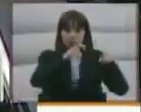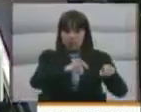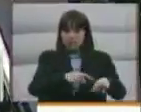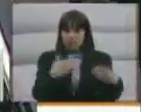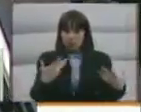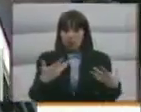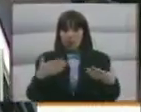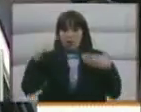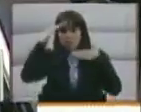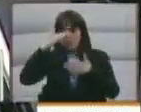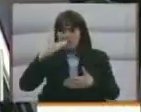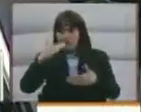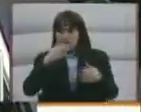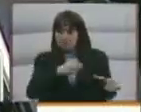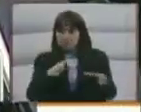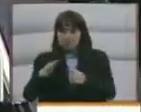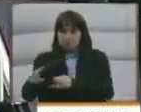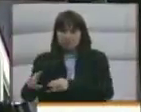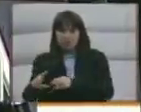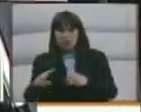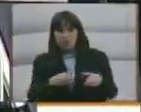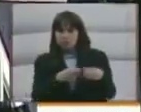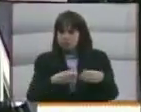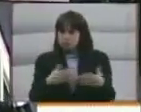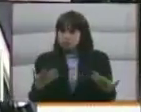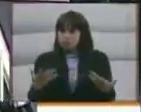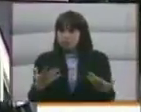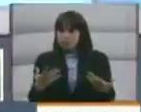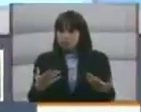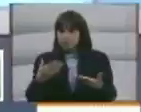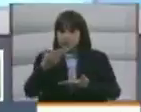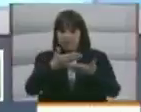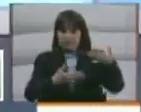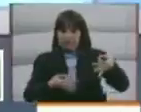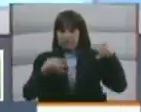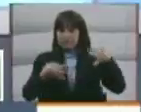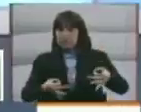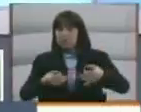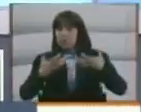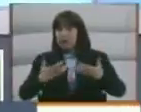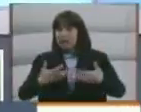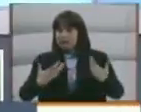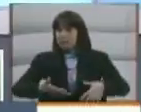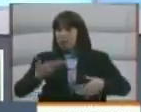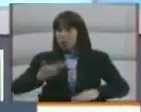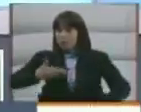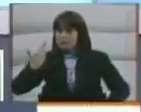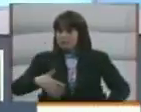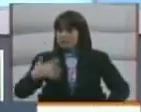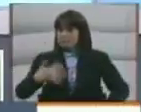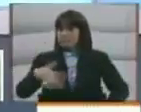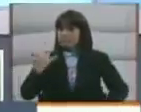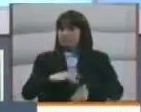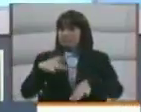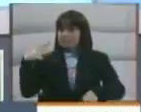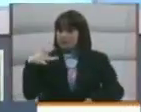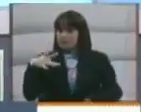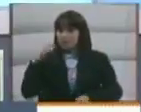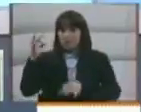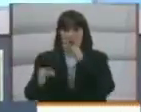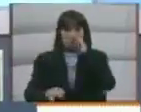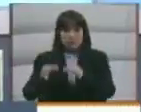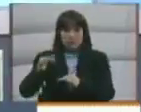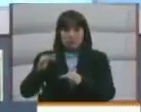paramilitarismo. O sea, las reivindicaciones que se traían eran pesadas. Les estoy hablando de la judicialización de la lucha